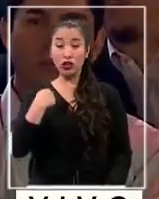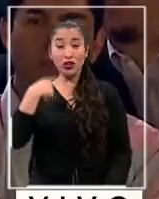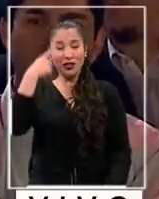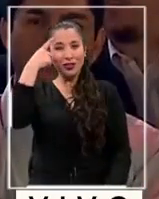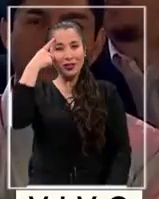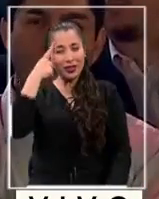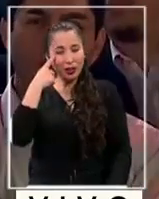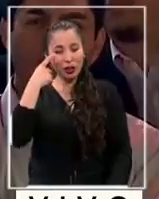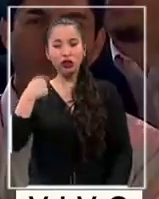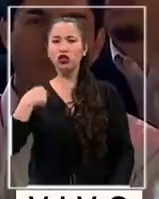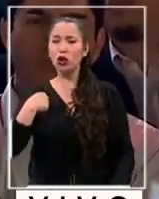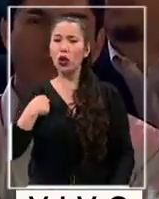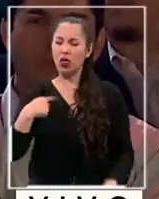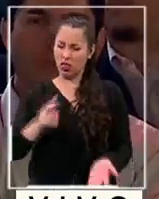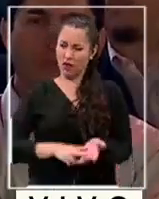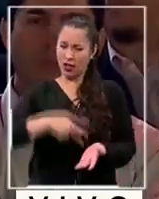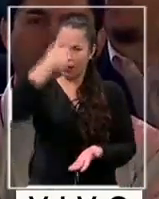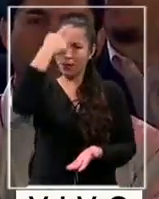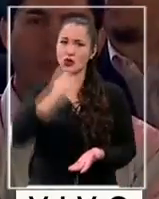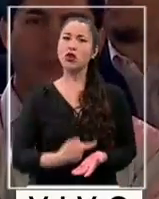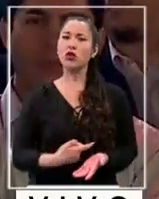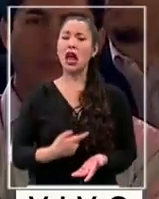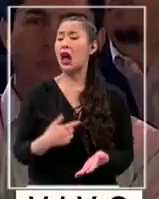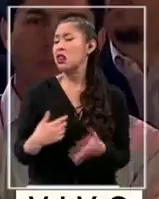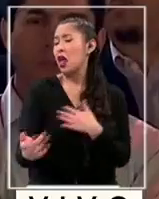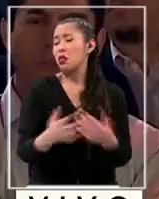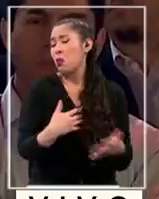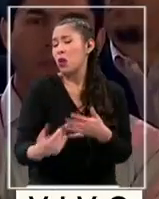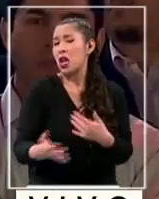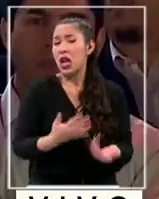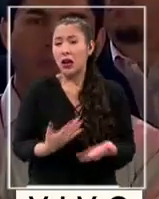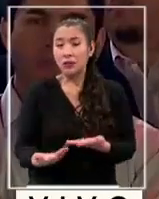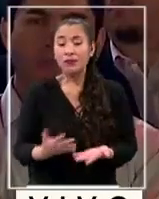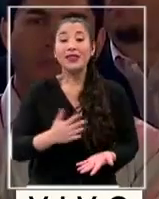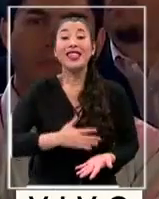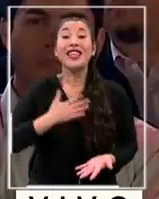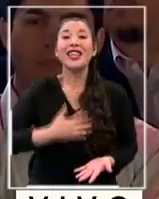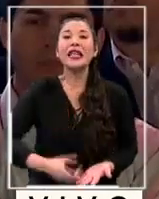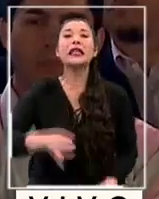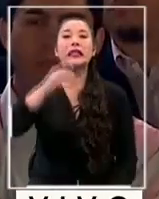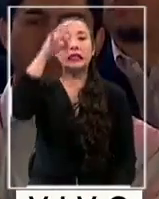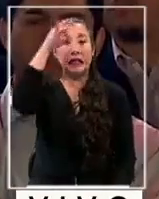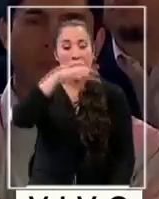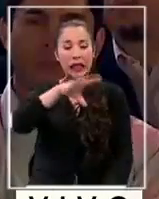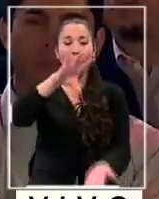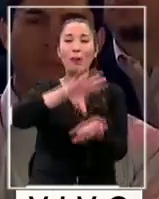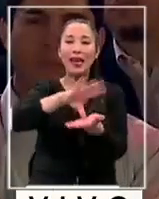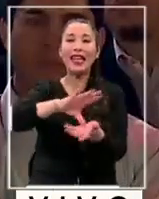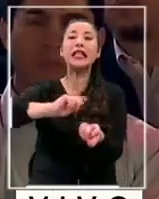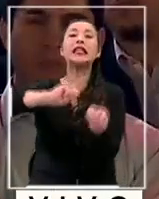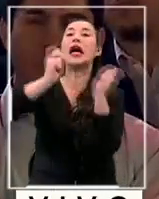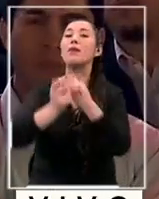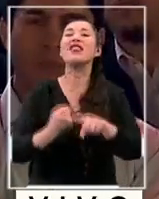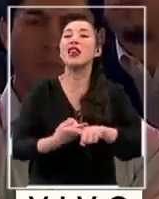persona auténtica, una persona común y corriente, que quiere hacer de Chile un país diferente.